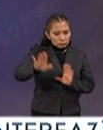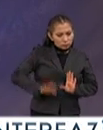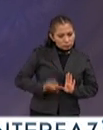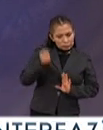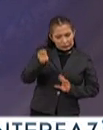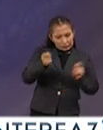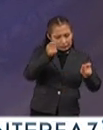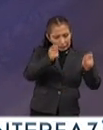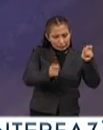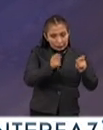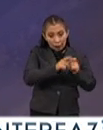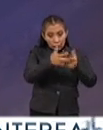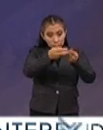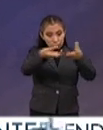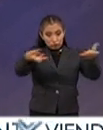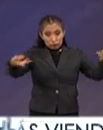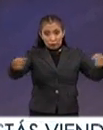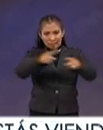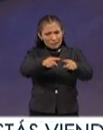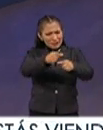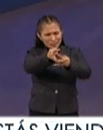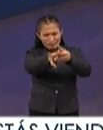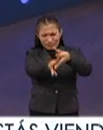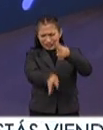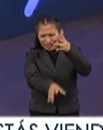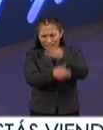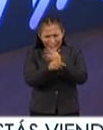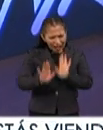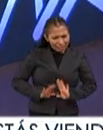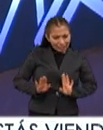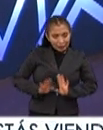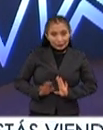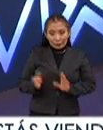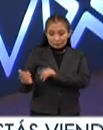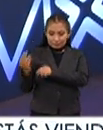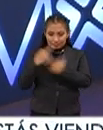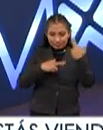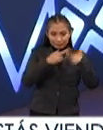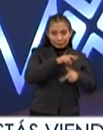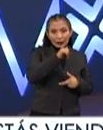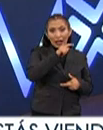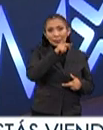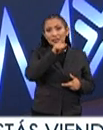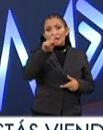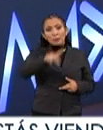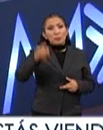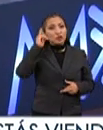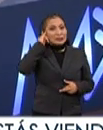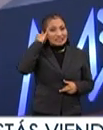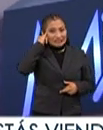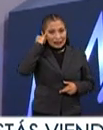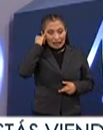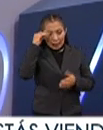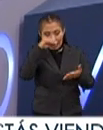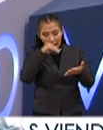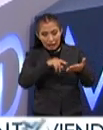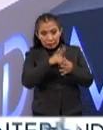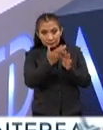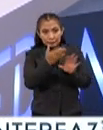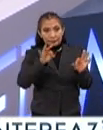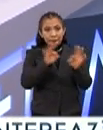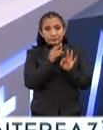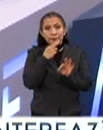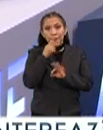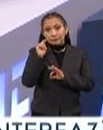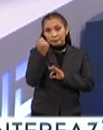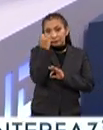los representan son amplísimos, ¿no? Claro. Son muchísimos, ¿no? Claro. Regresando a este Atlas de los pueblos indígenas, es muy importante